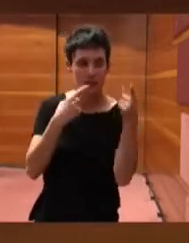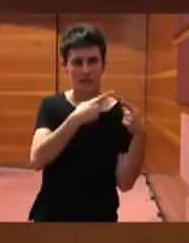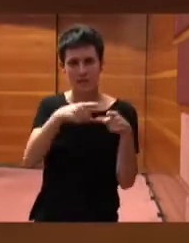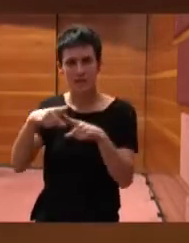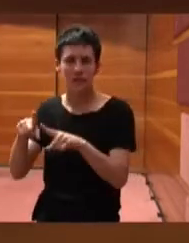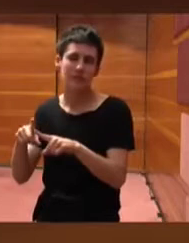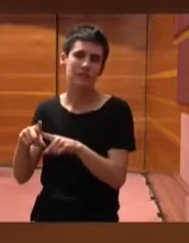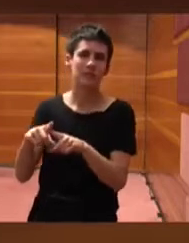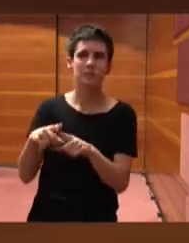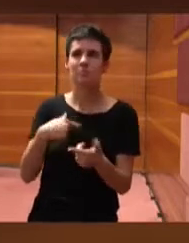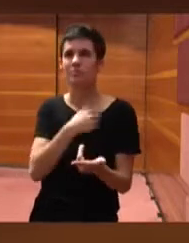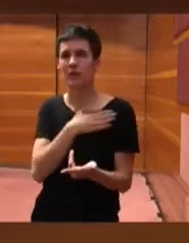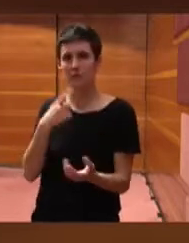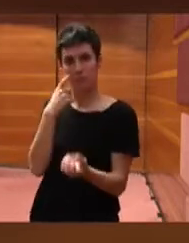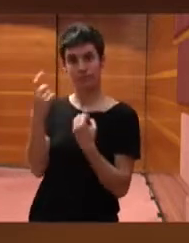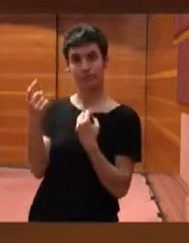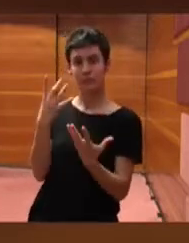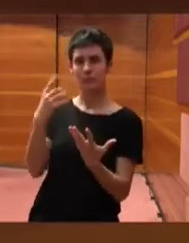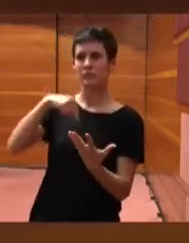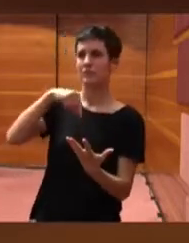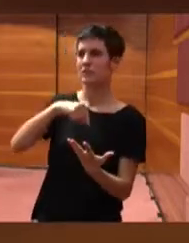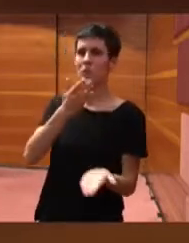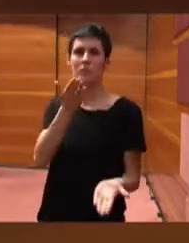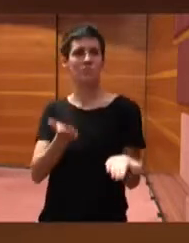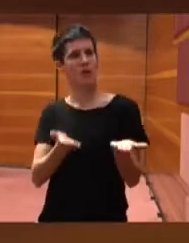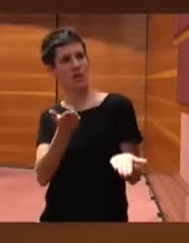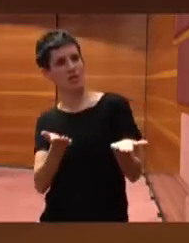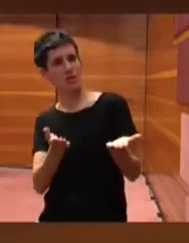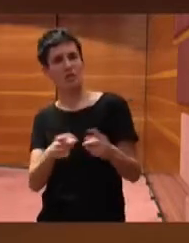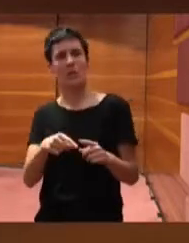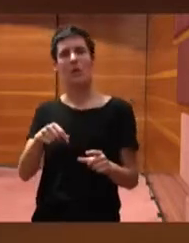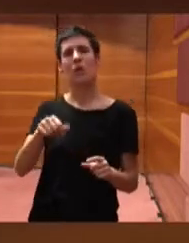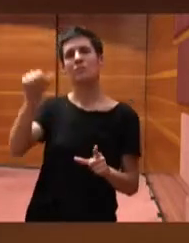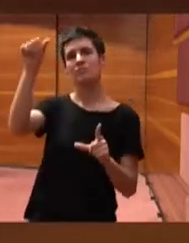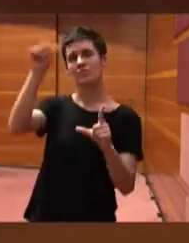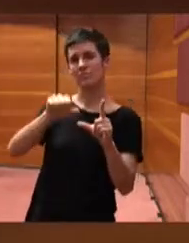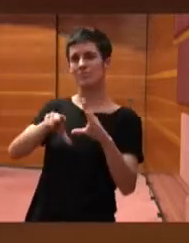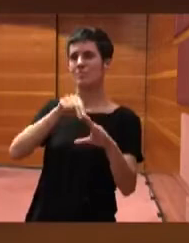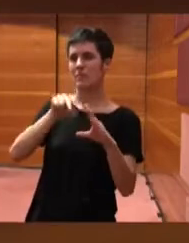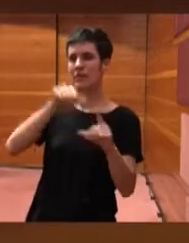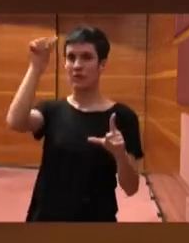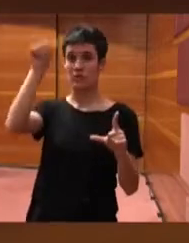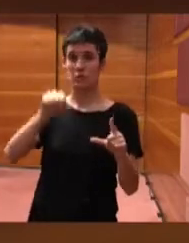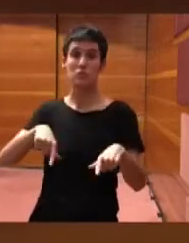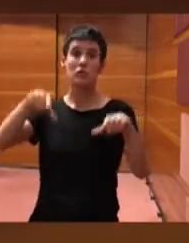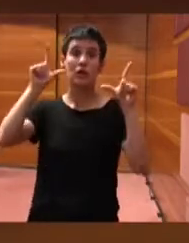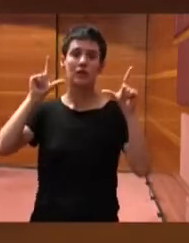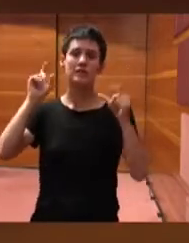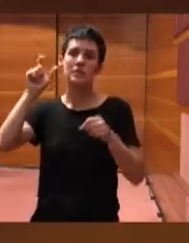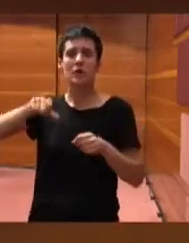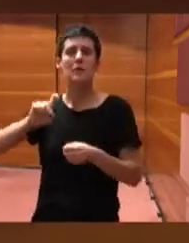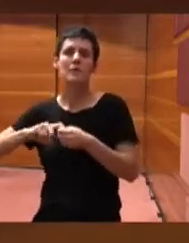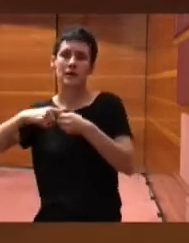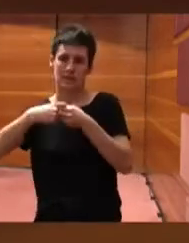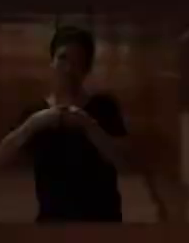De alguna manera queremos subrayar este balance con un vídeo protagonizado por participantes de la EI. Lo vemos.